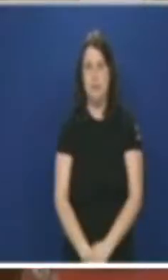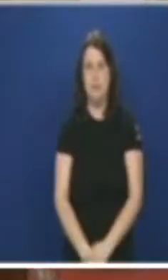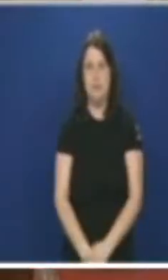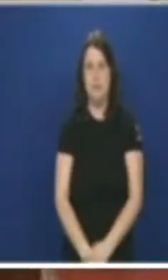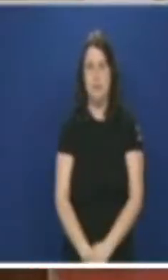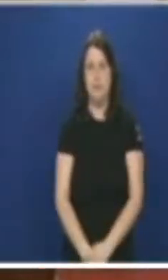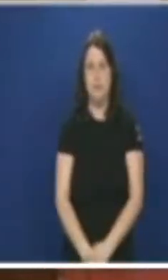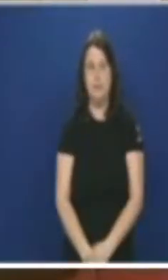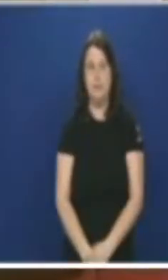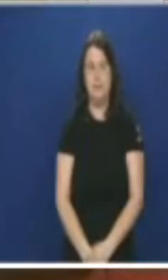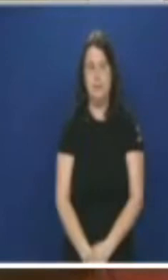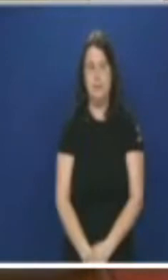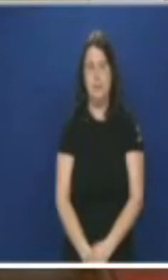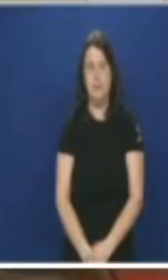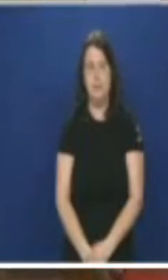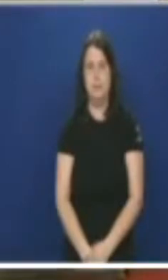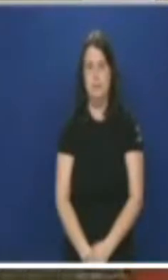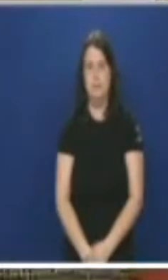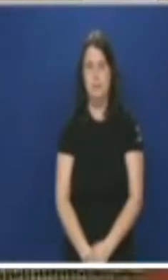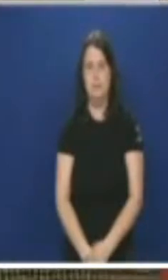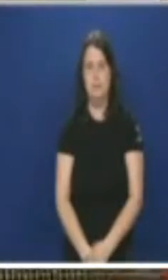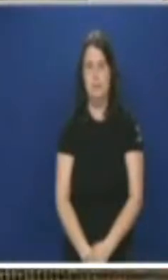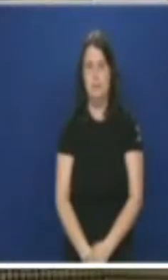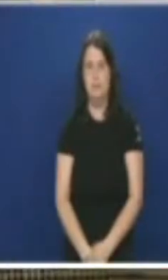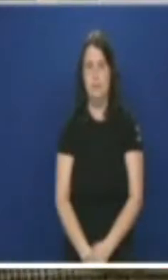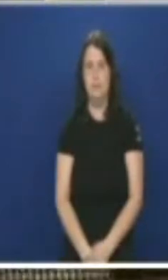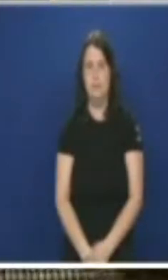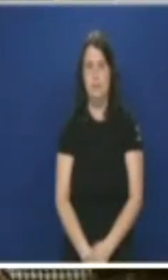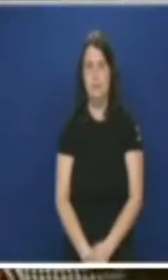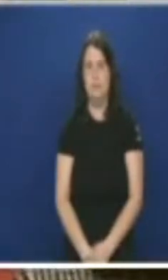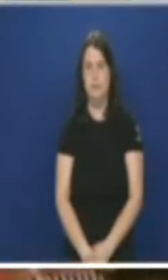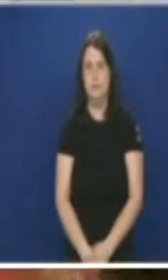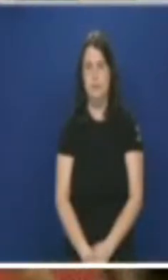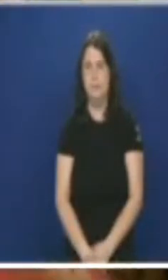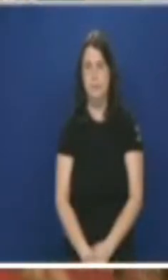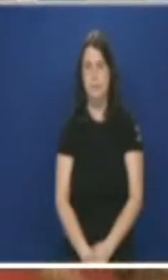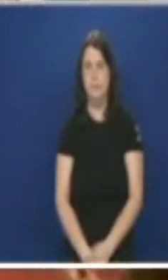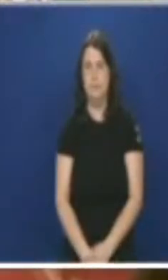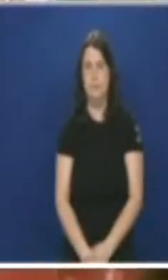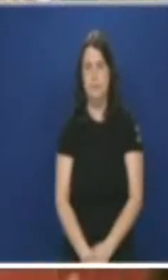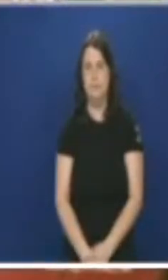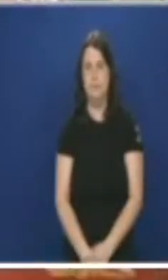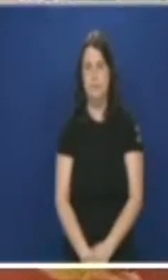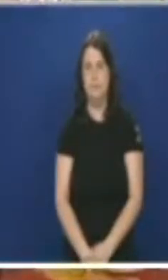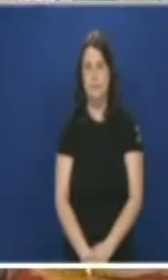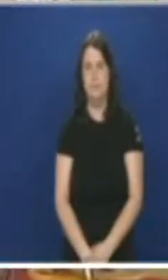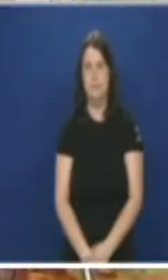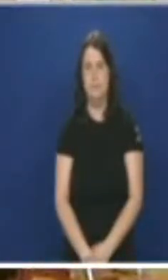Thank you.